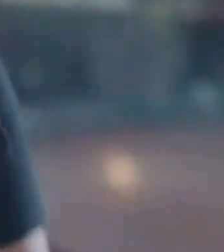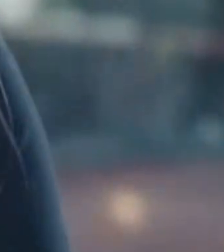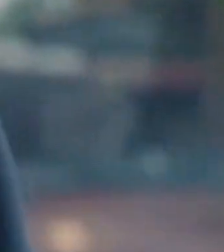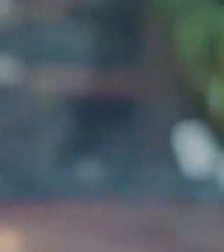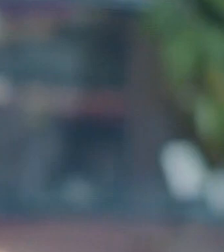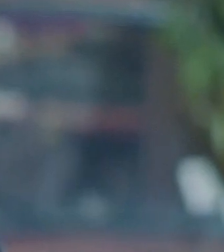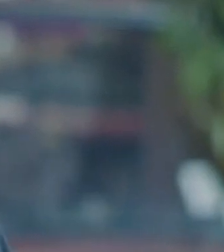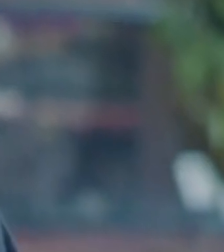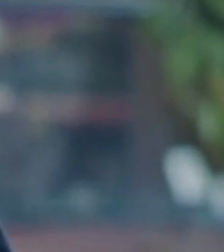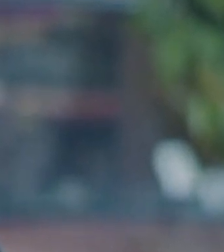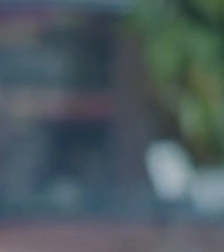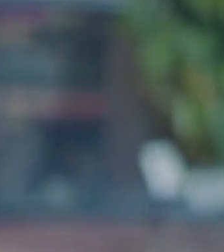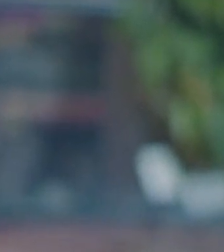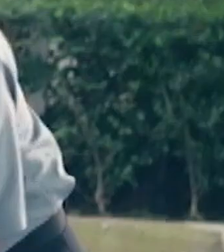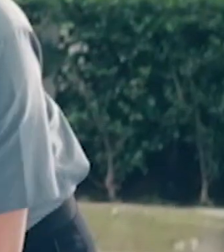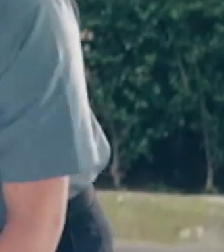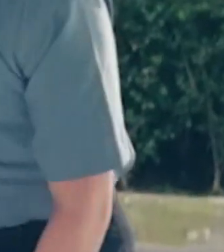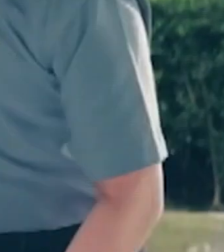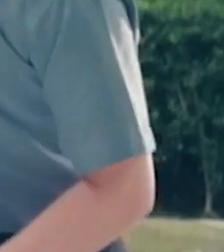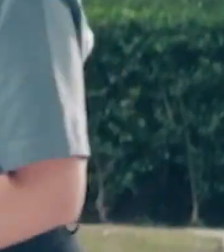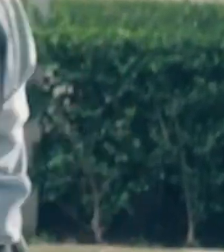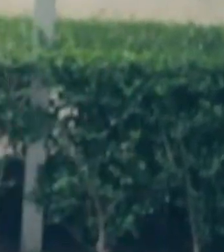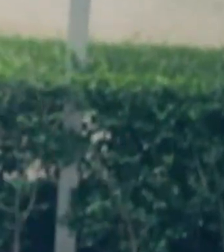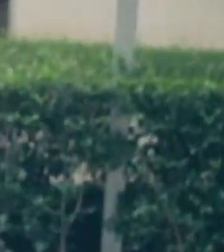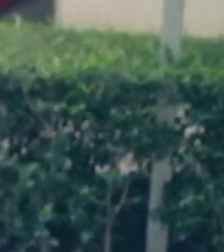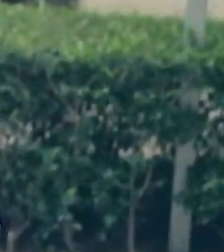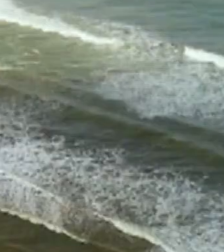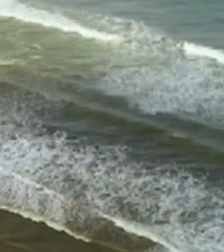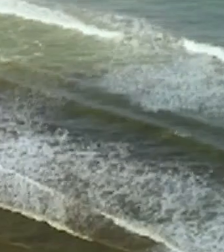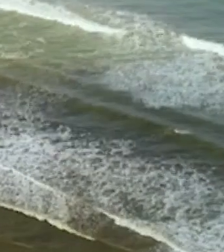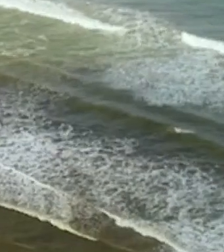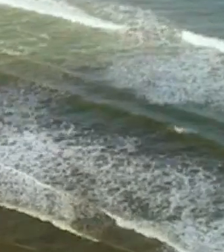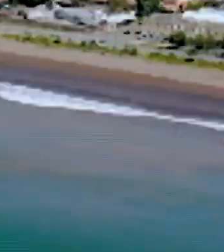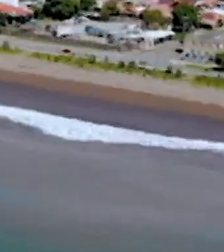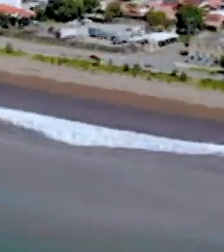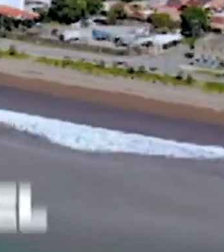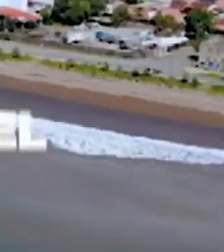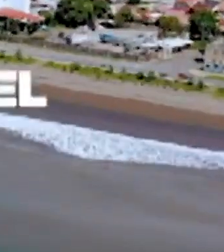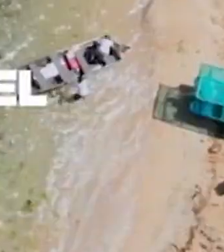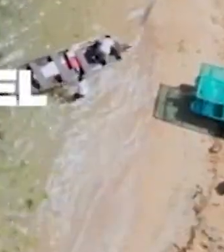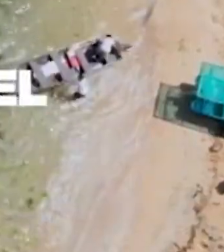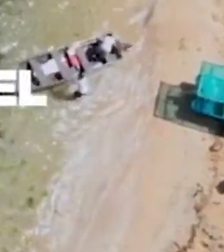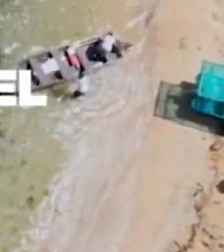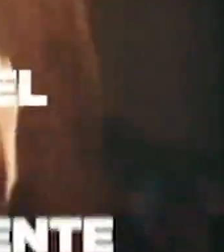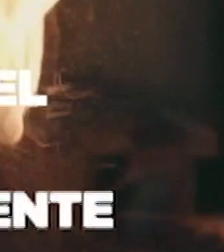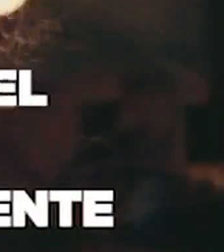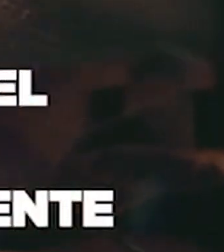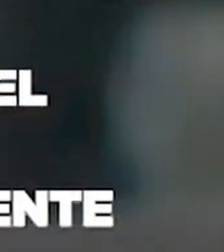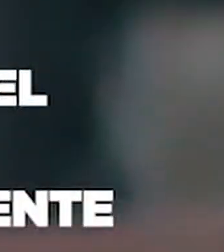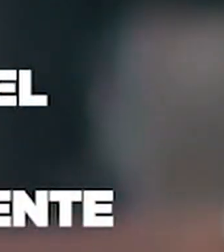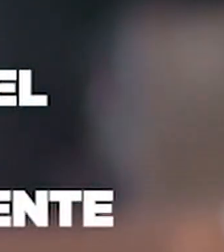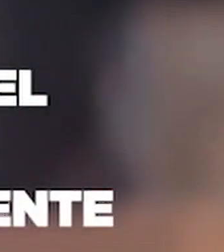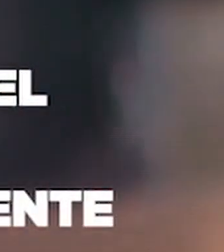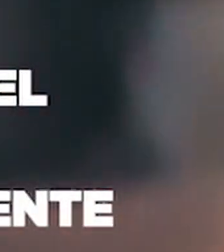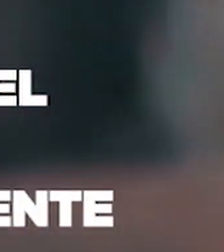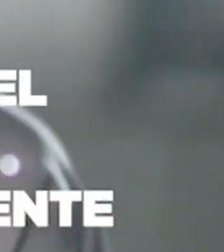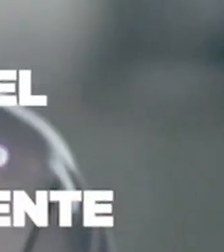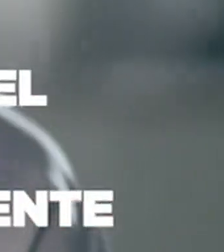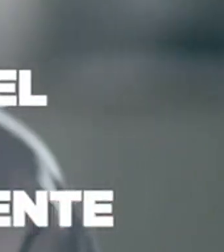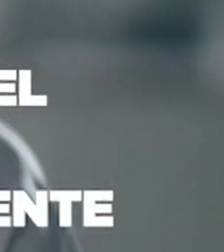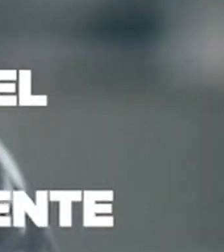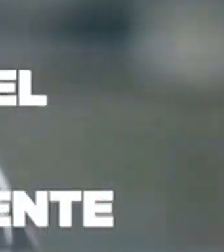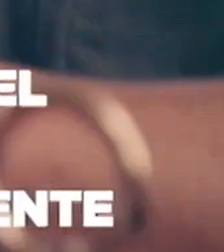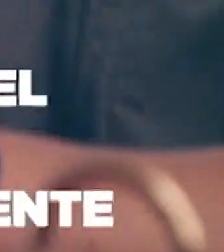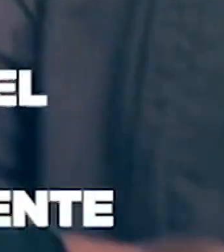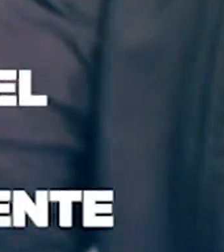de Salud y el Instituto Costarricense de Turismo, hemos trabajado los protocolos para que volver a turistear sea seguro tanto para ustedes como